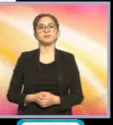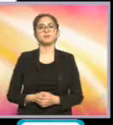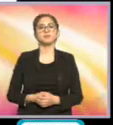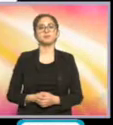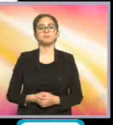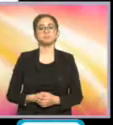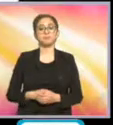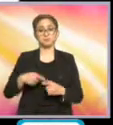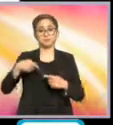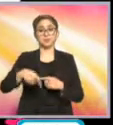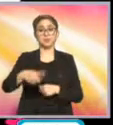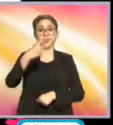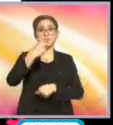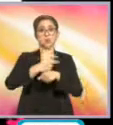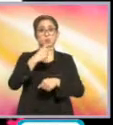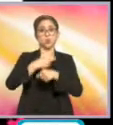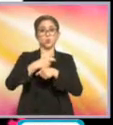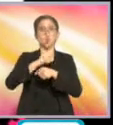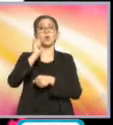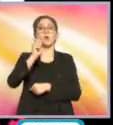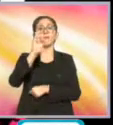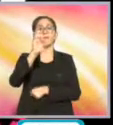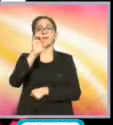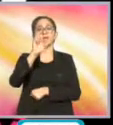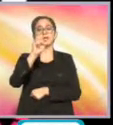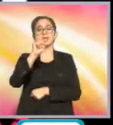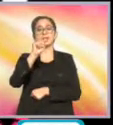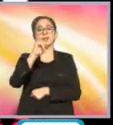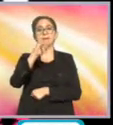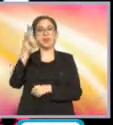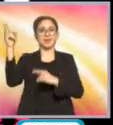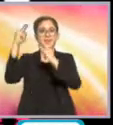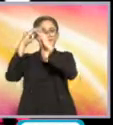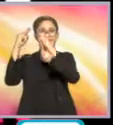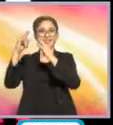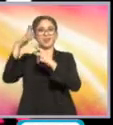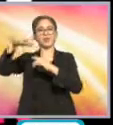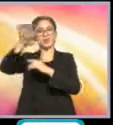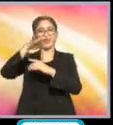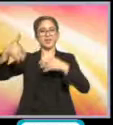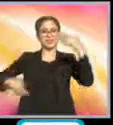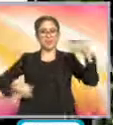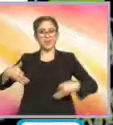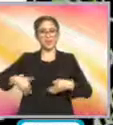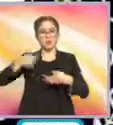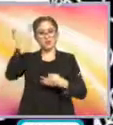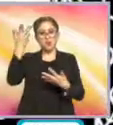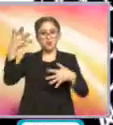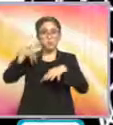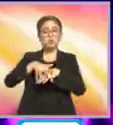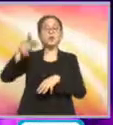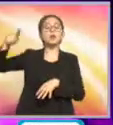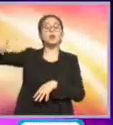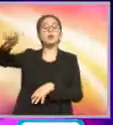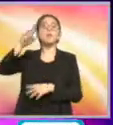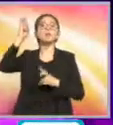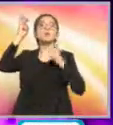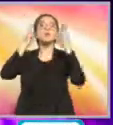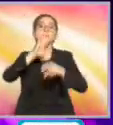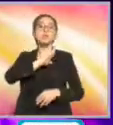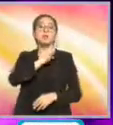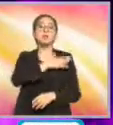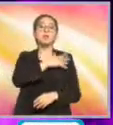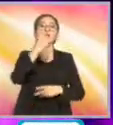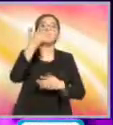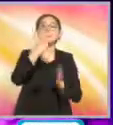En el marco del segundo Festival Internacional de Teatro Sensorial por la Inclusión, el Centro Cultural de España en México invita a la presentación de